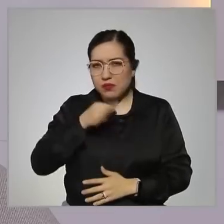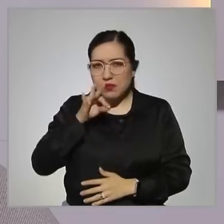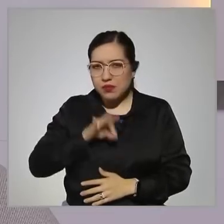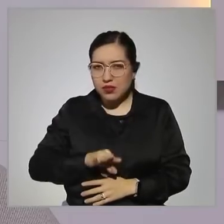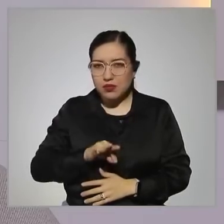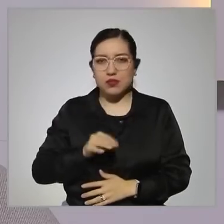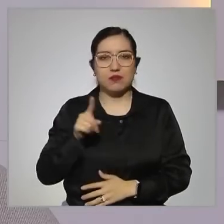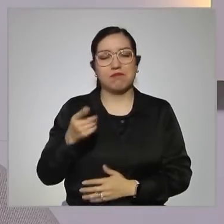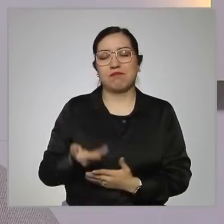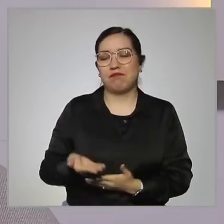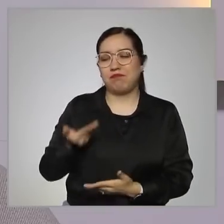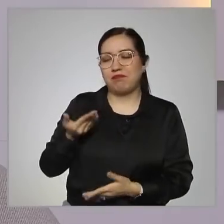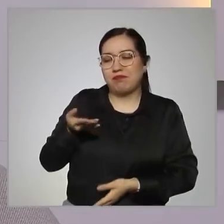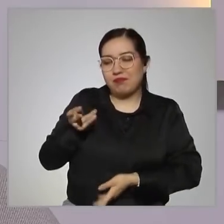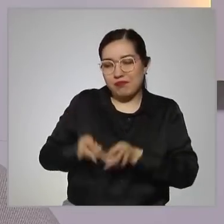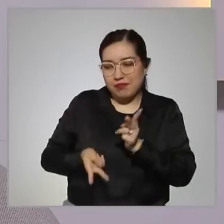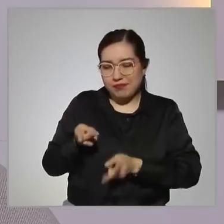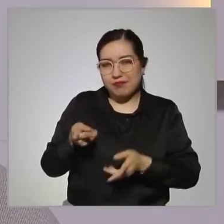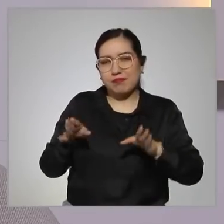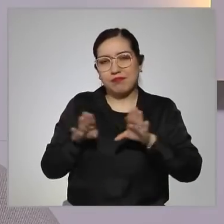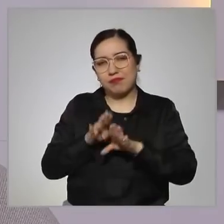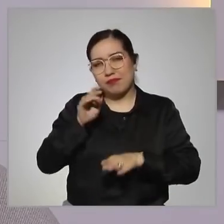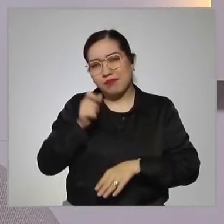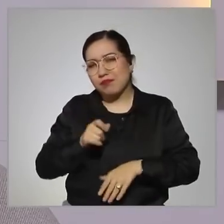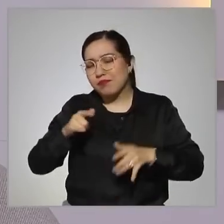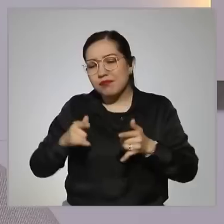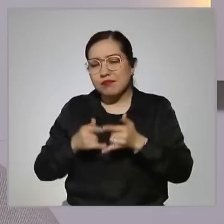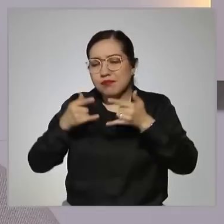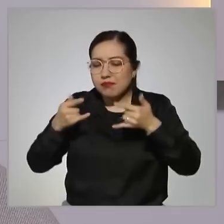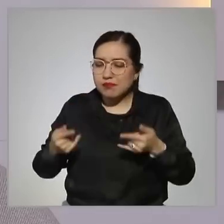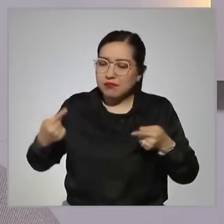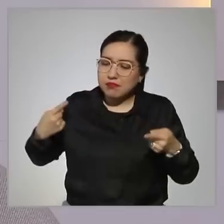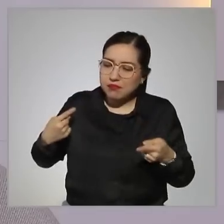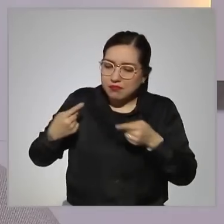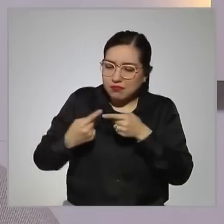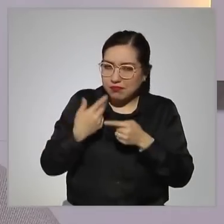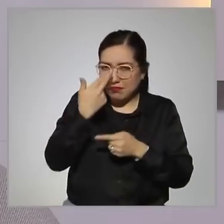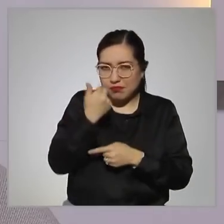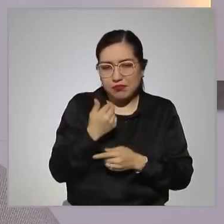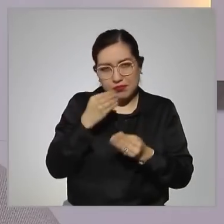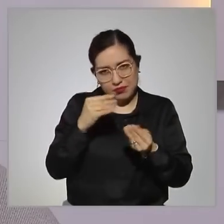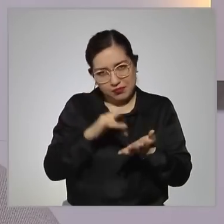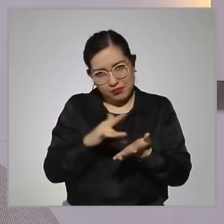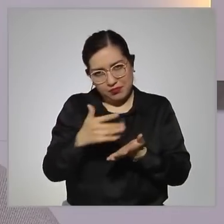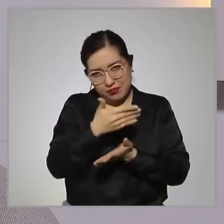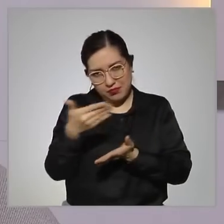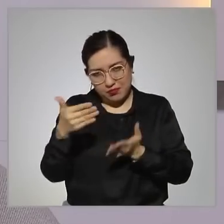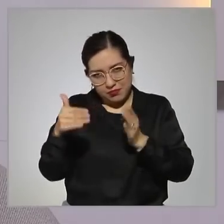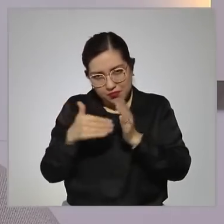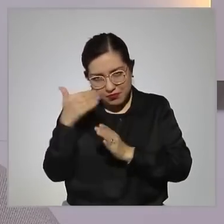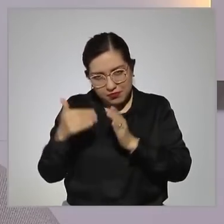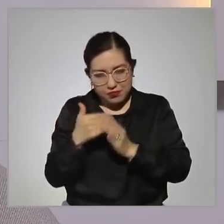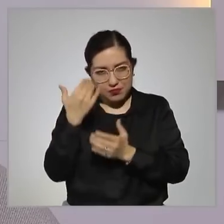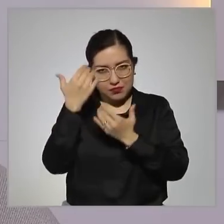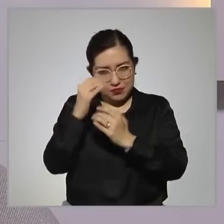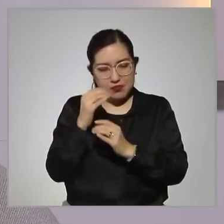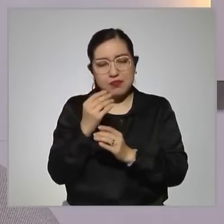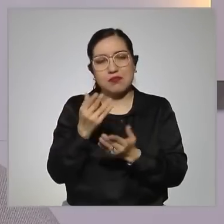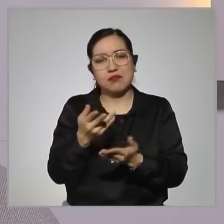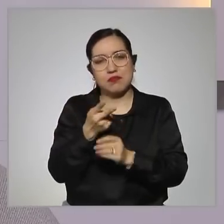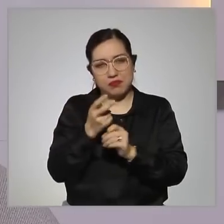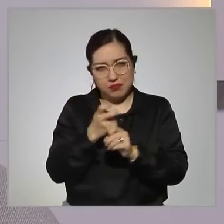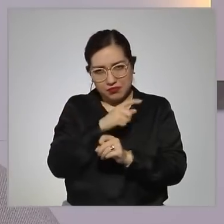estuvimos hablando también como de la historia, de por qué se celebra. Entonces, agradezco muchísimo los comentarios que ya nos han mandado. Les invito a que